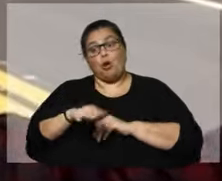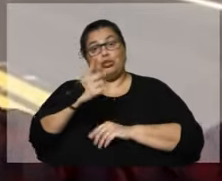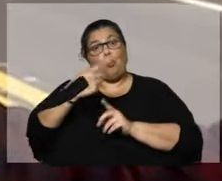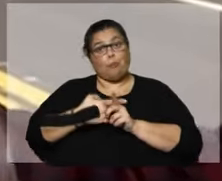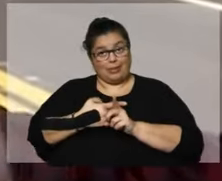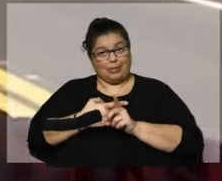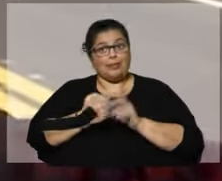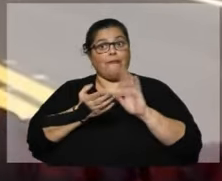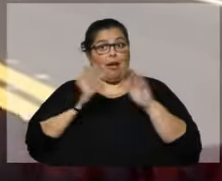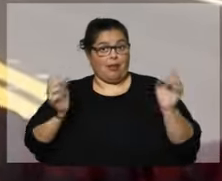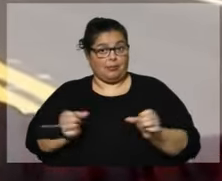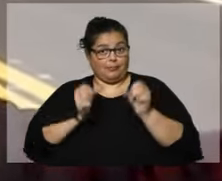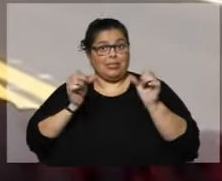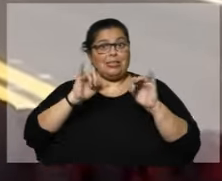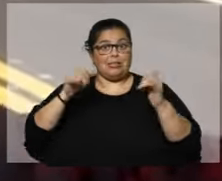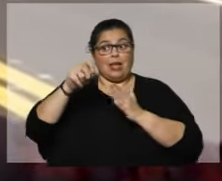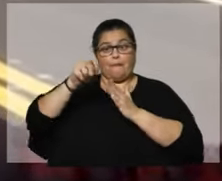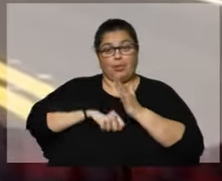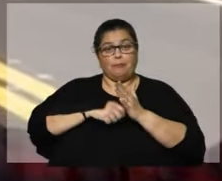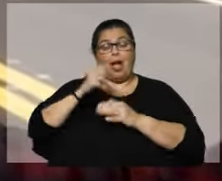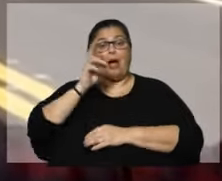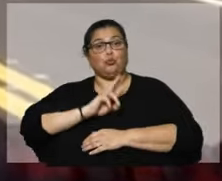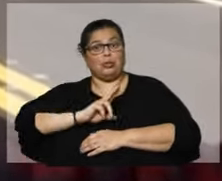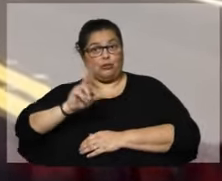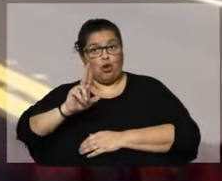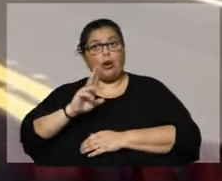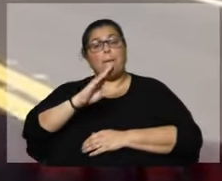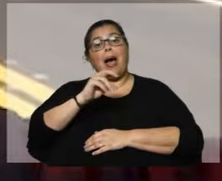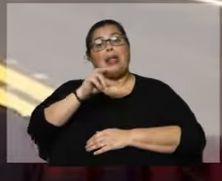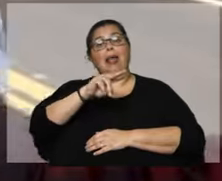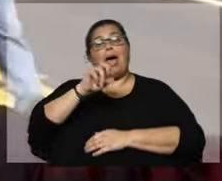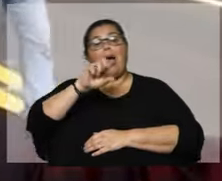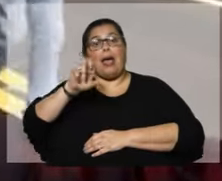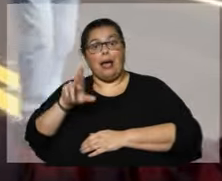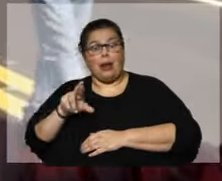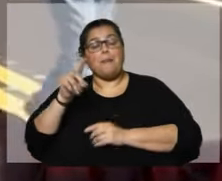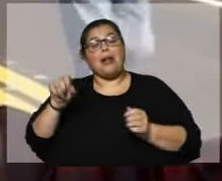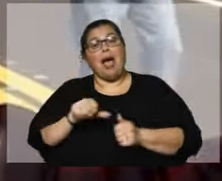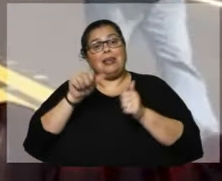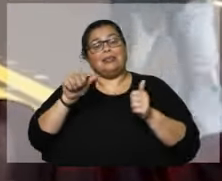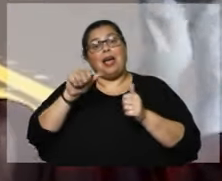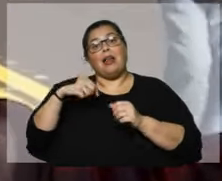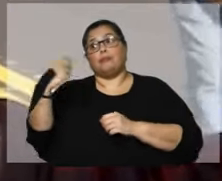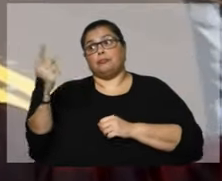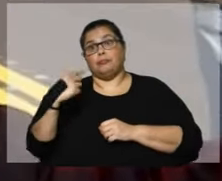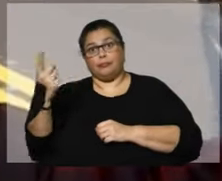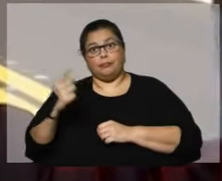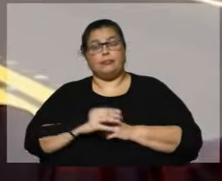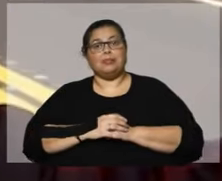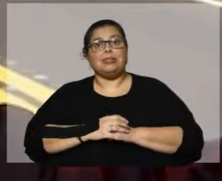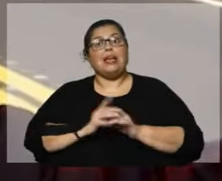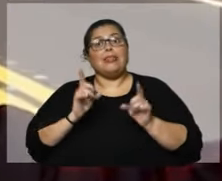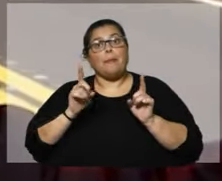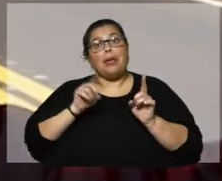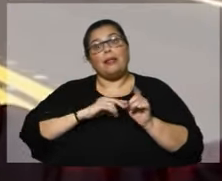Firmamos la autorización de la solicitud de la empresa Paranaer de poder iniciar vuelos Montevideo Salto. Esta empresa tiene